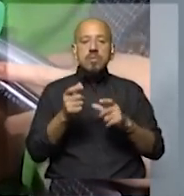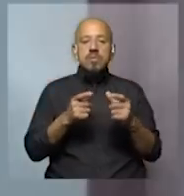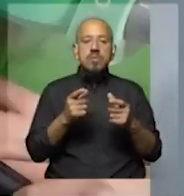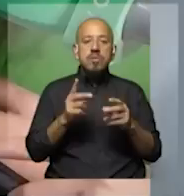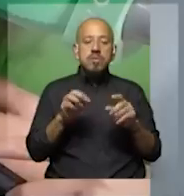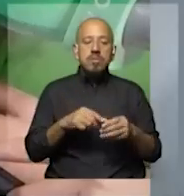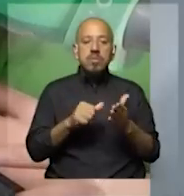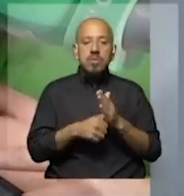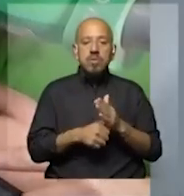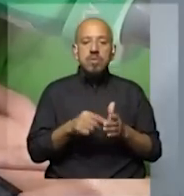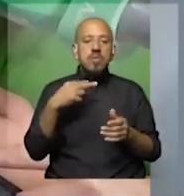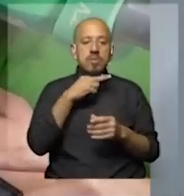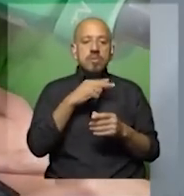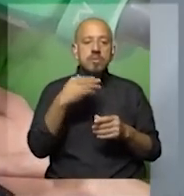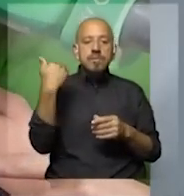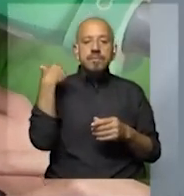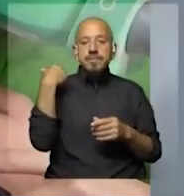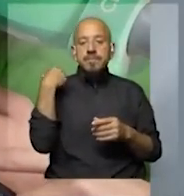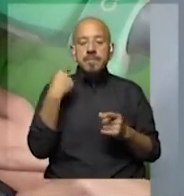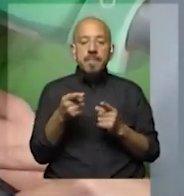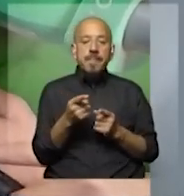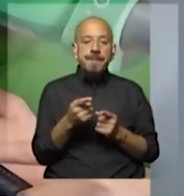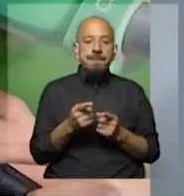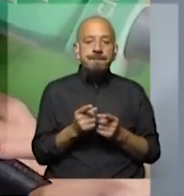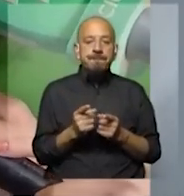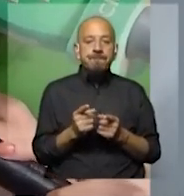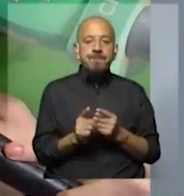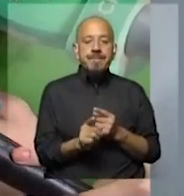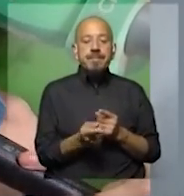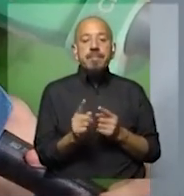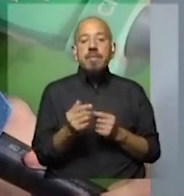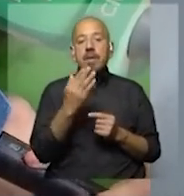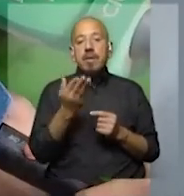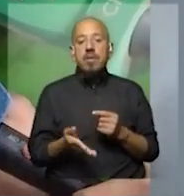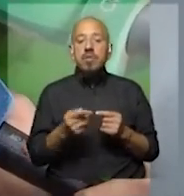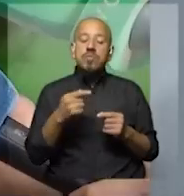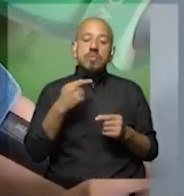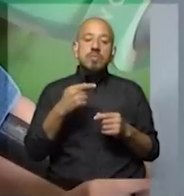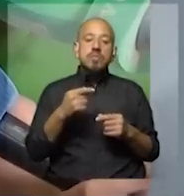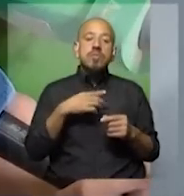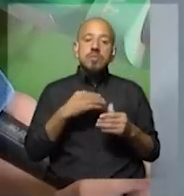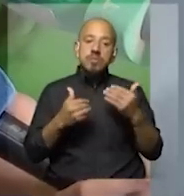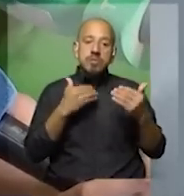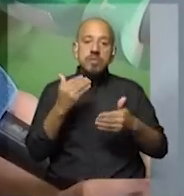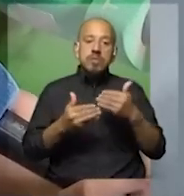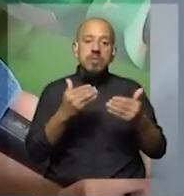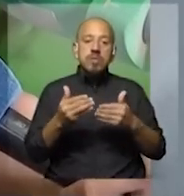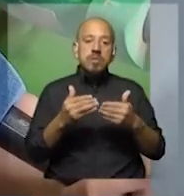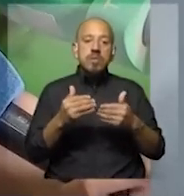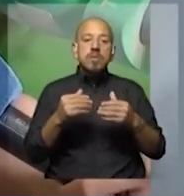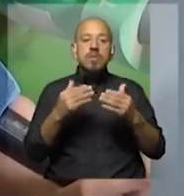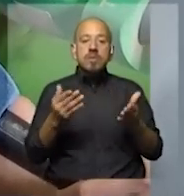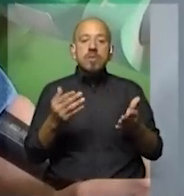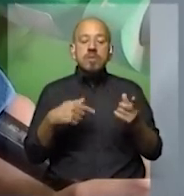adulterada en el caso de un primer momento él Tuvo una actitud negadora luego evolucionó a veces